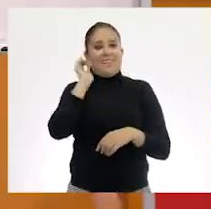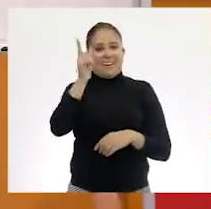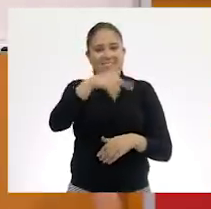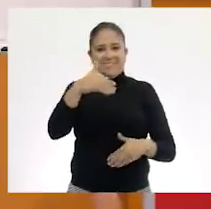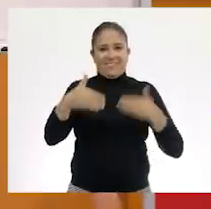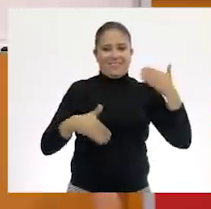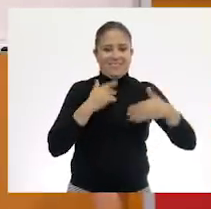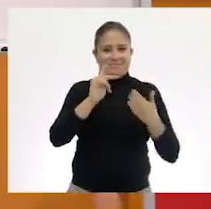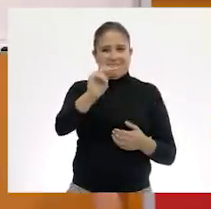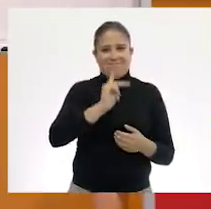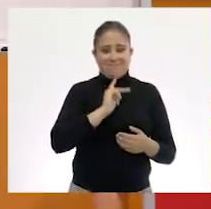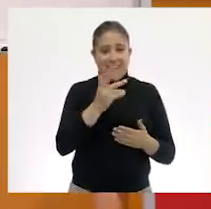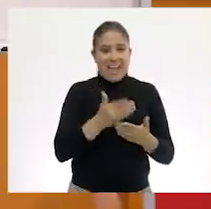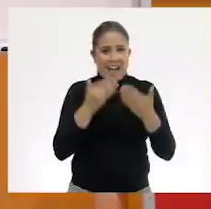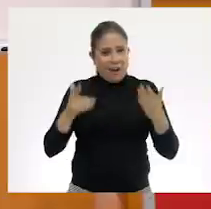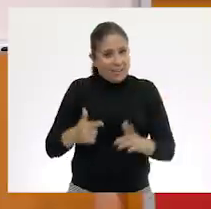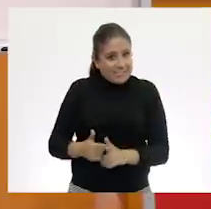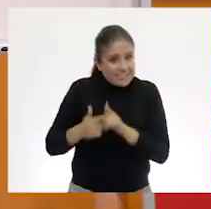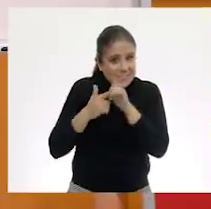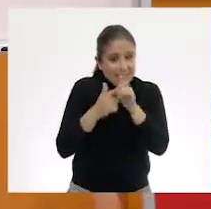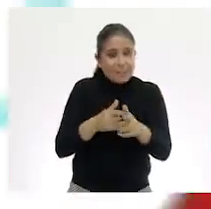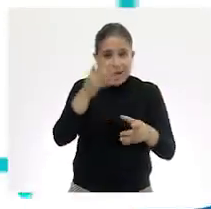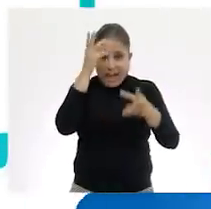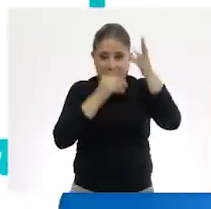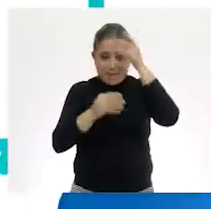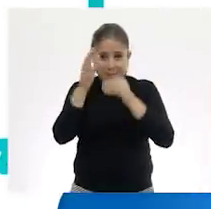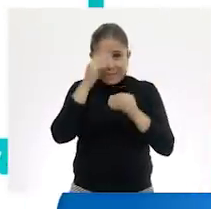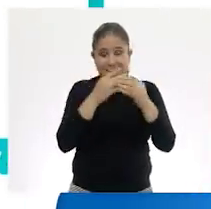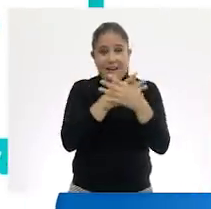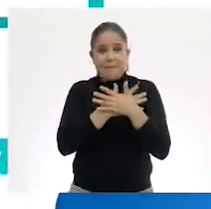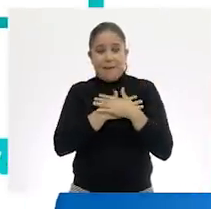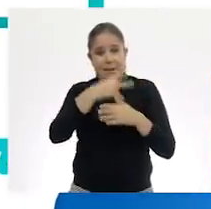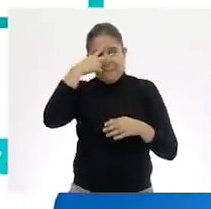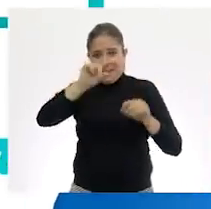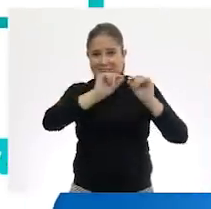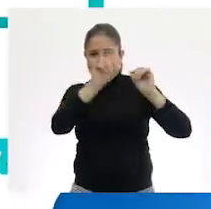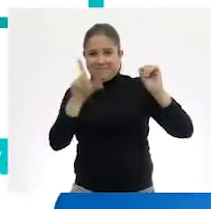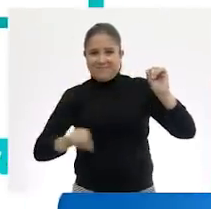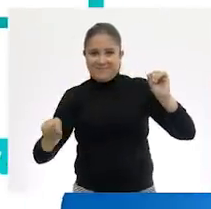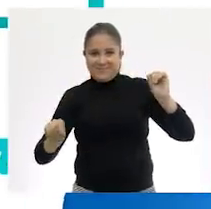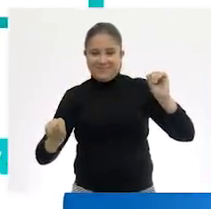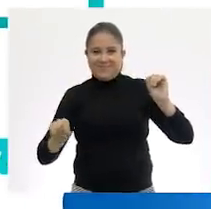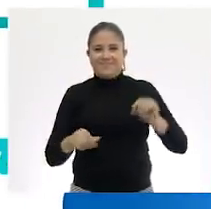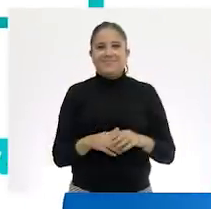como nosotros. Ahora continuamos con Aprendiendo a amar a México.